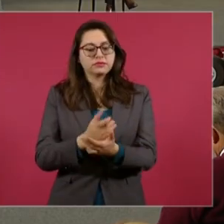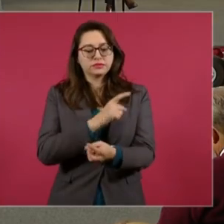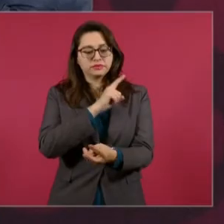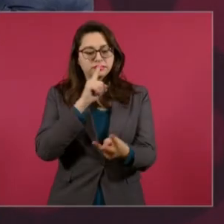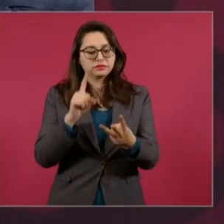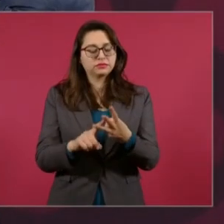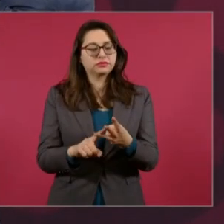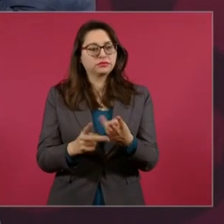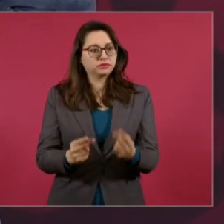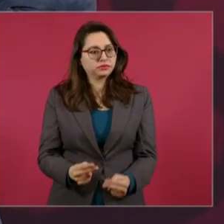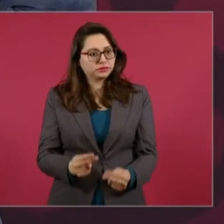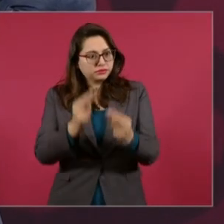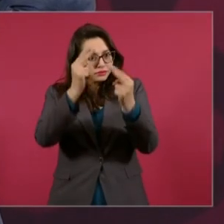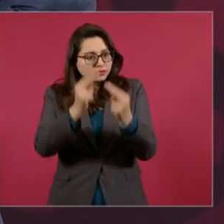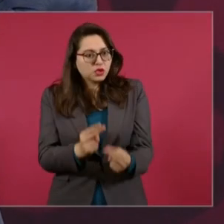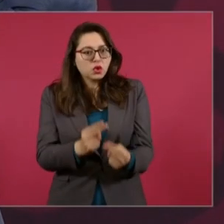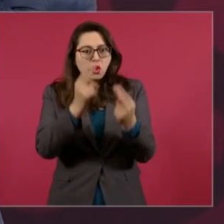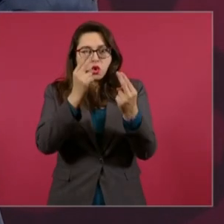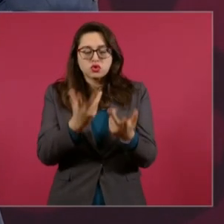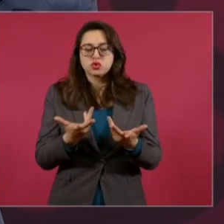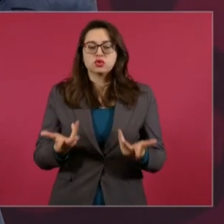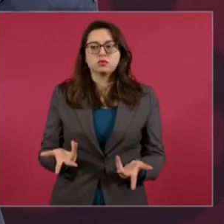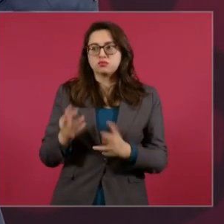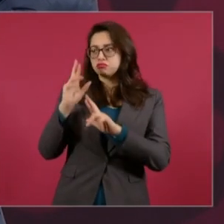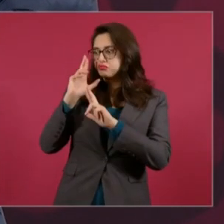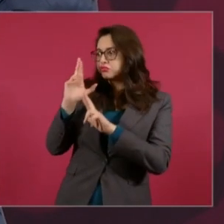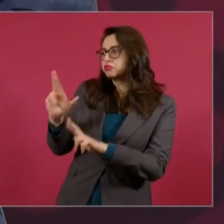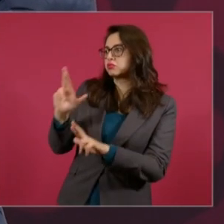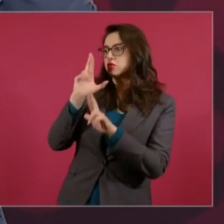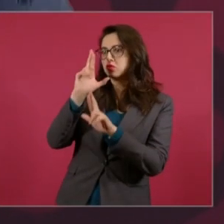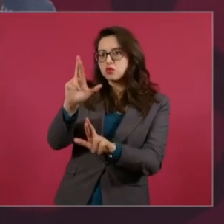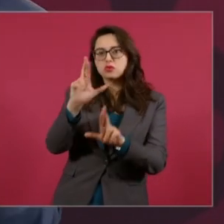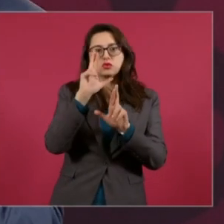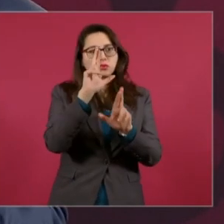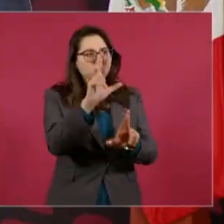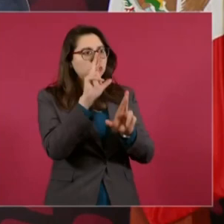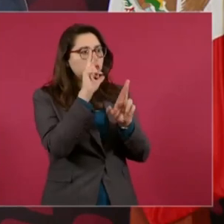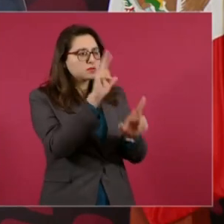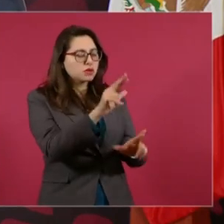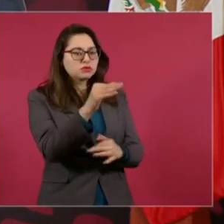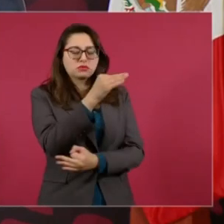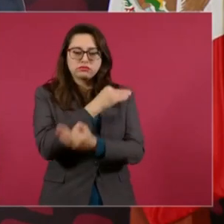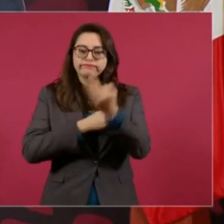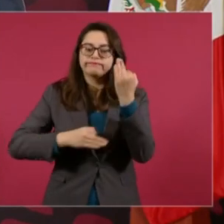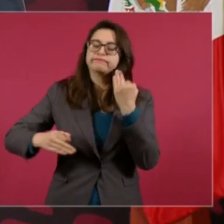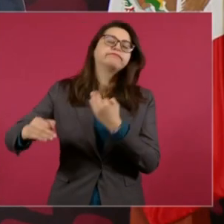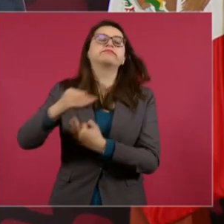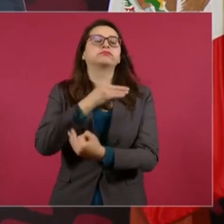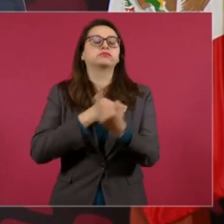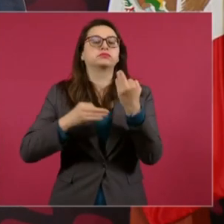respeto a las soberanías de cada país.